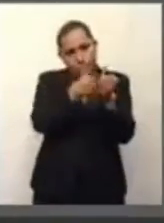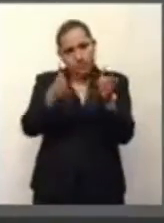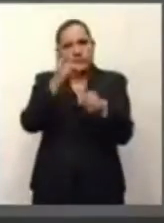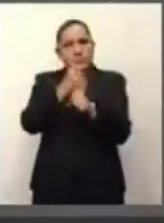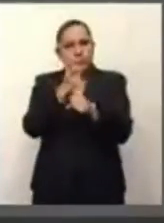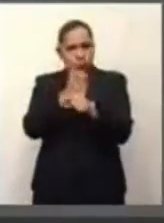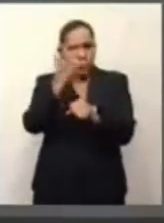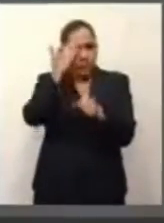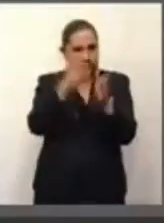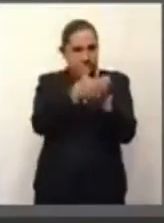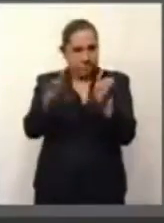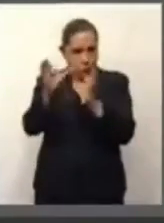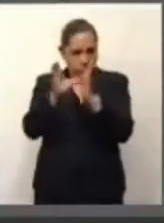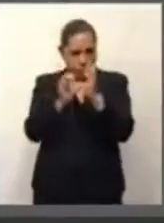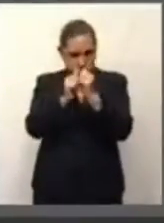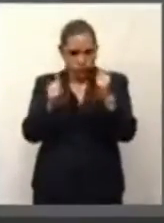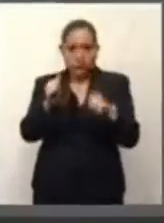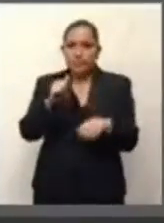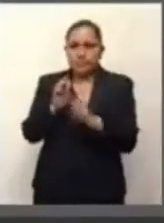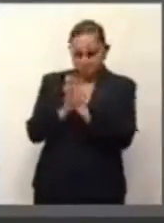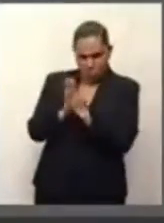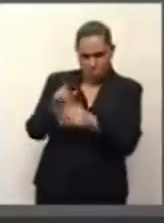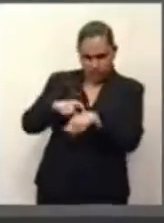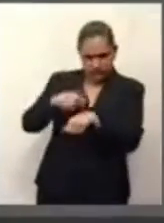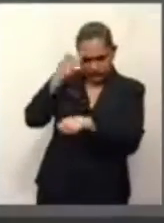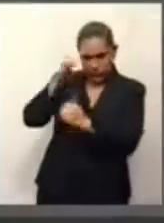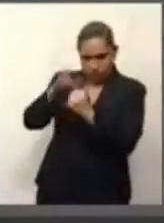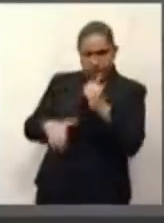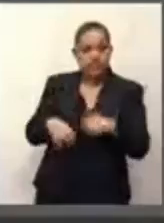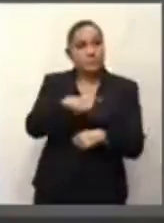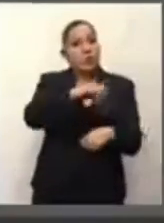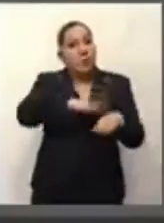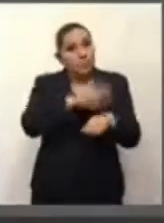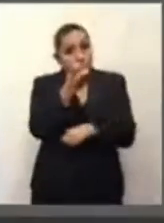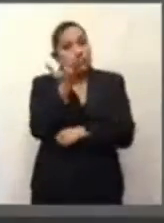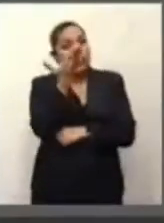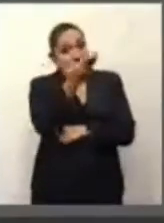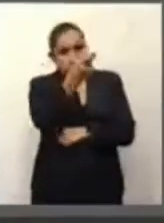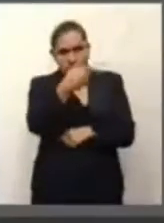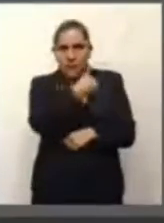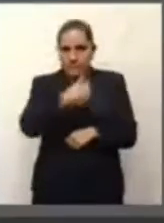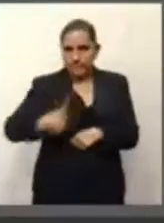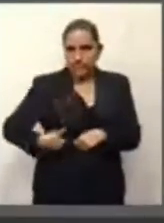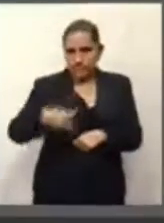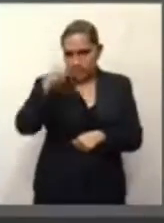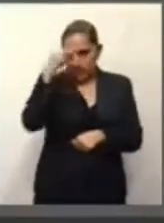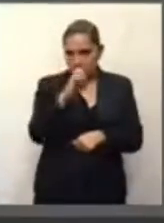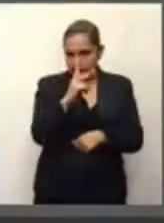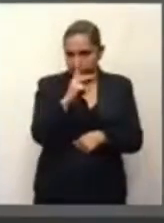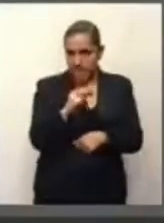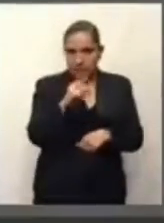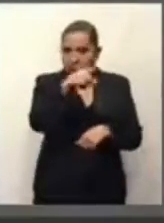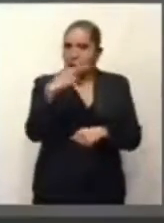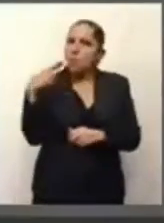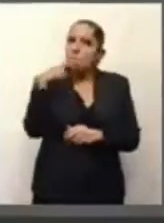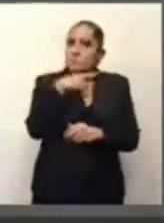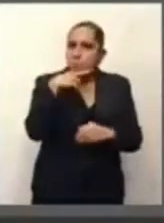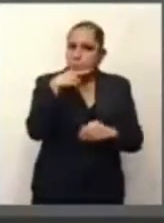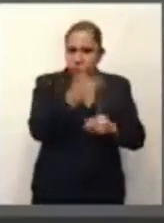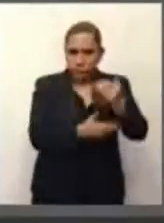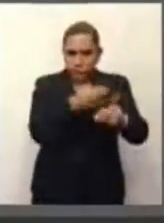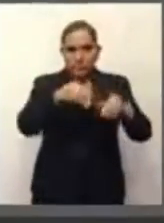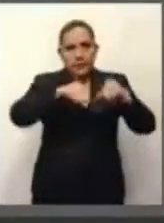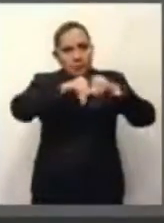ello, se exhorta al presidente de la República, Enrique Peña Nieto, para que publique a la brevedad, por ser de sumo interés nacional y